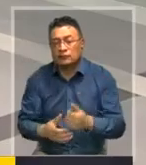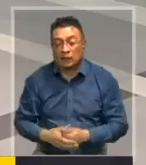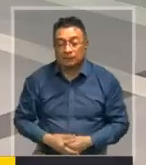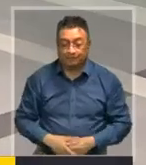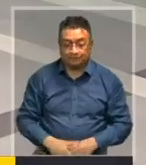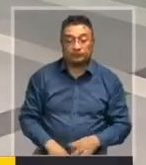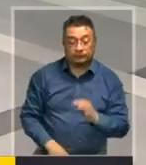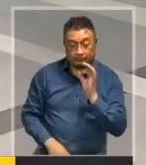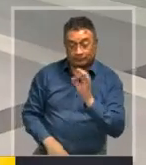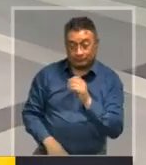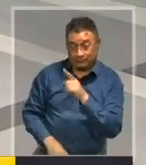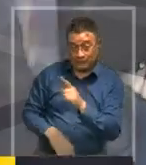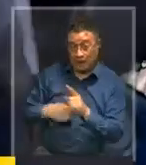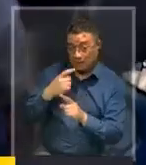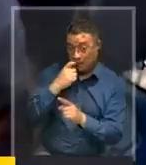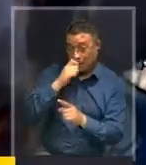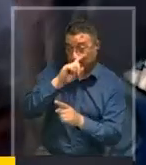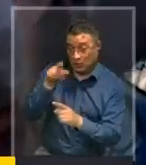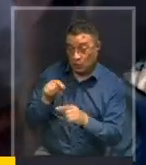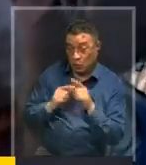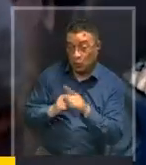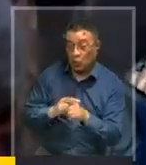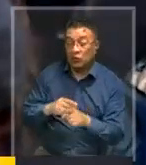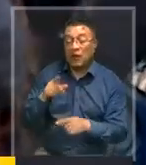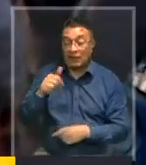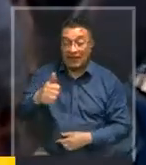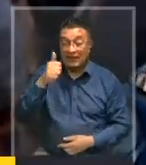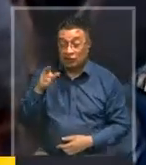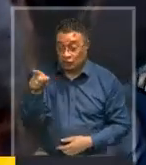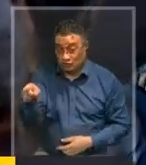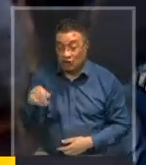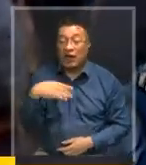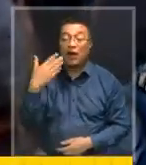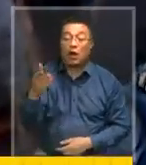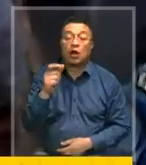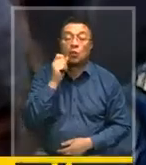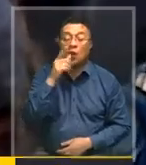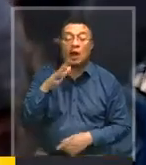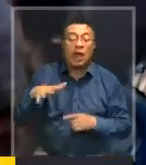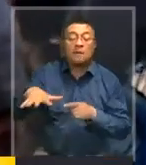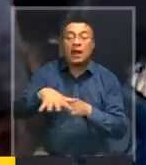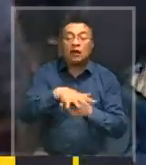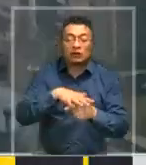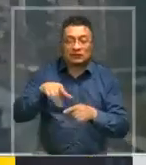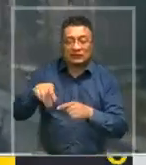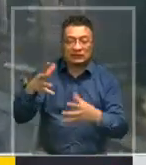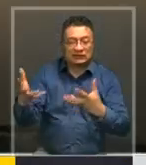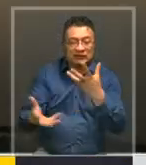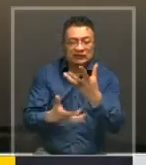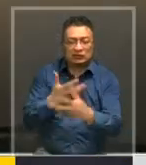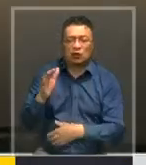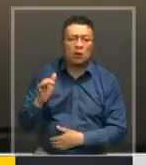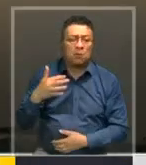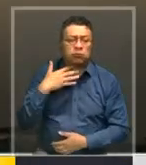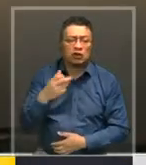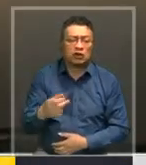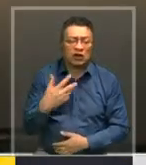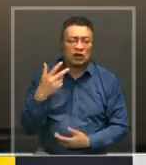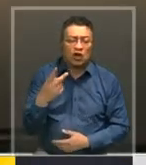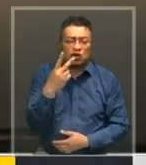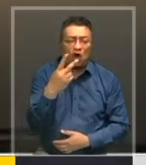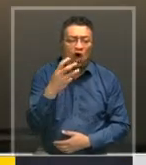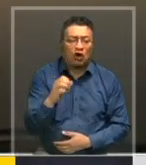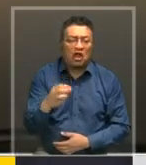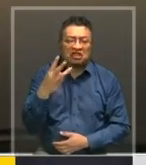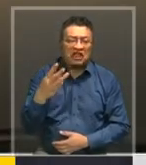Perfecto. Preguntan del estudio, director, ¿cuál es el panorama en relación al incendio? ¿Por qué también demoraría tanto de 2 a 3 días